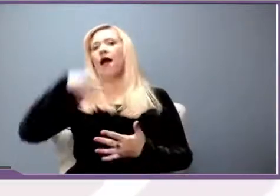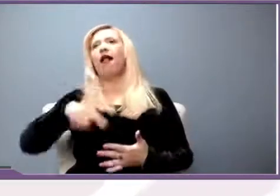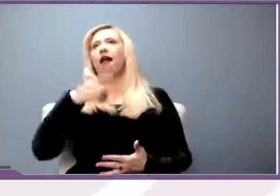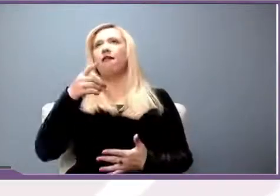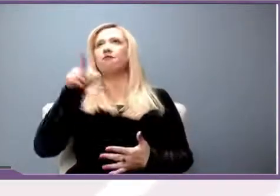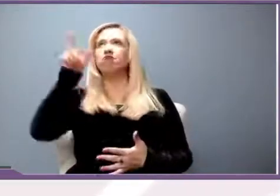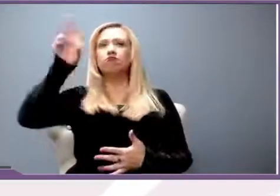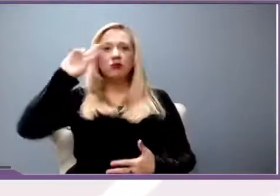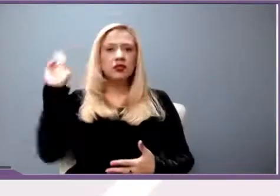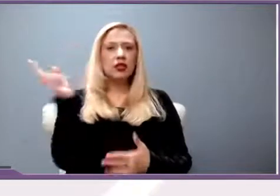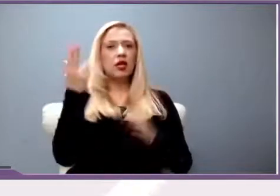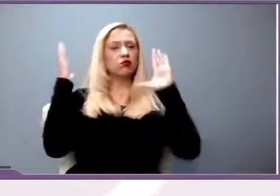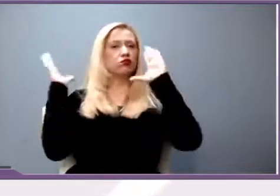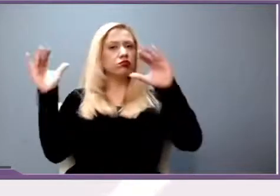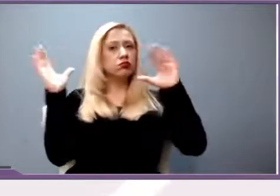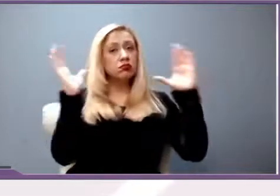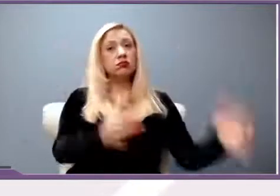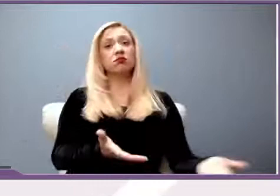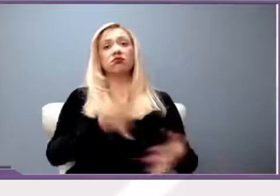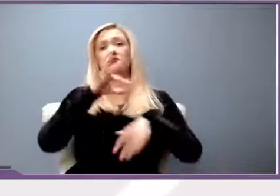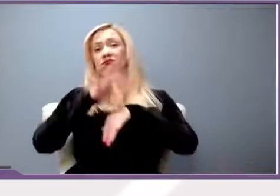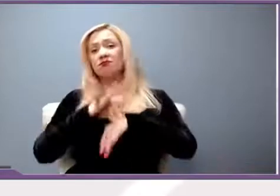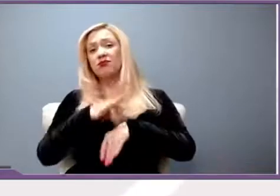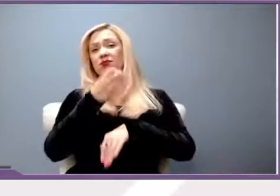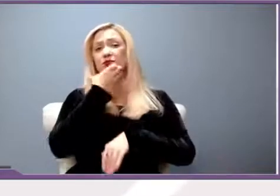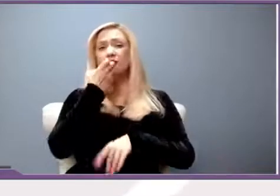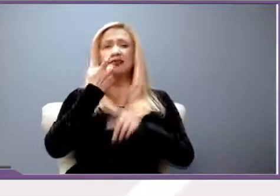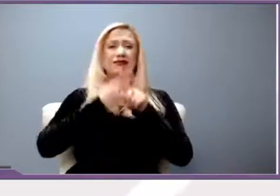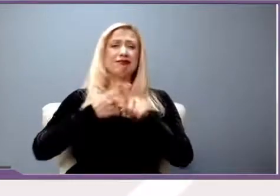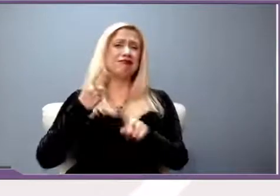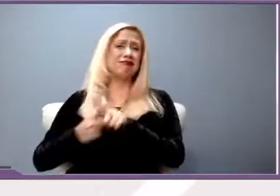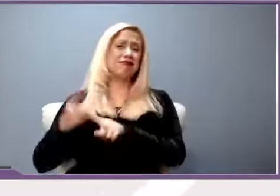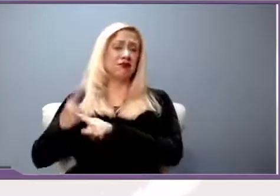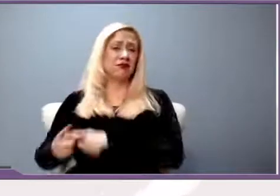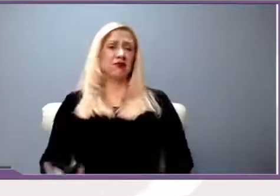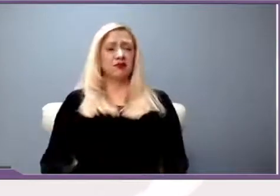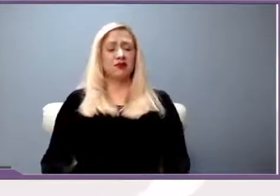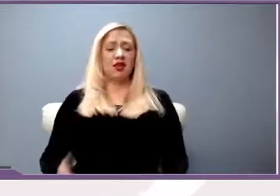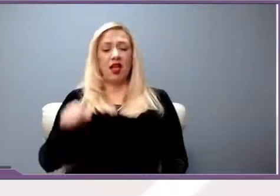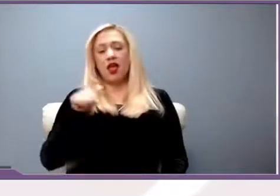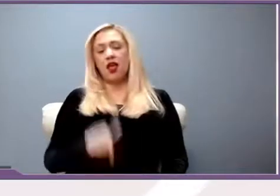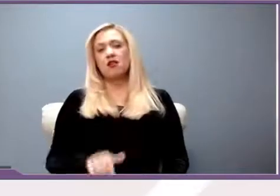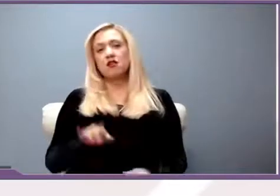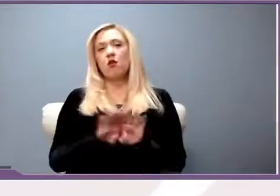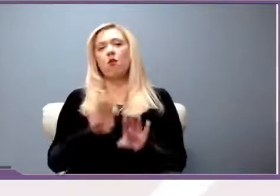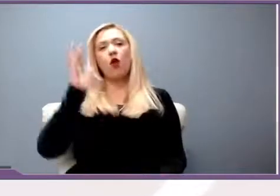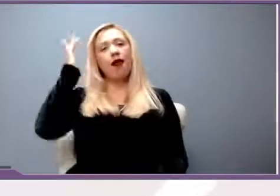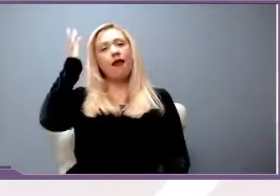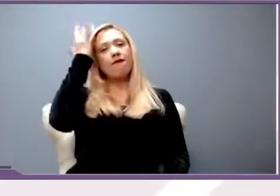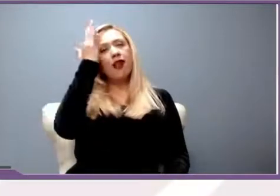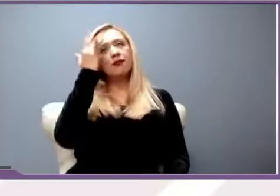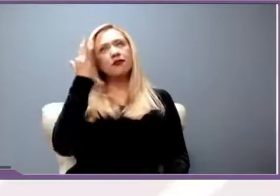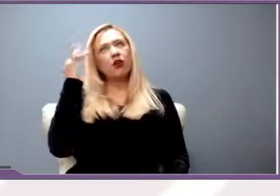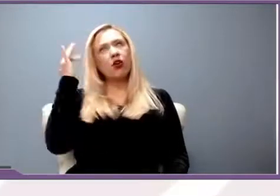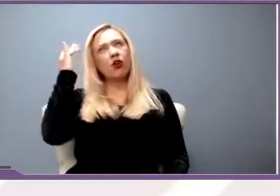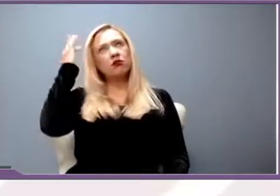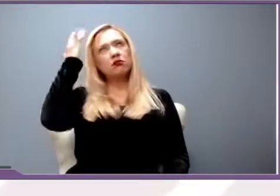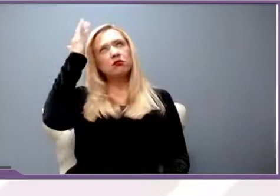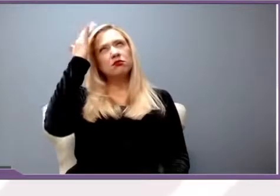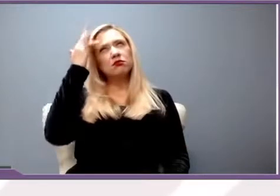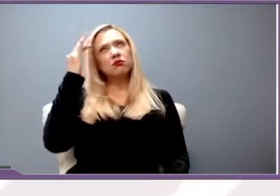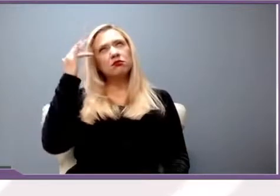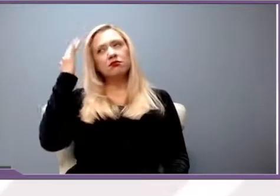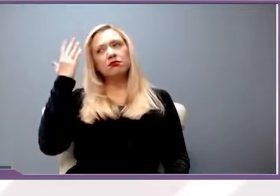academia, etcétera, ¿no? Y bueno, pues retomar todo esto como una pequeña reflexión, esto que nos invita Ischel y